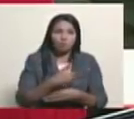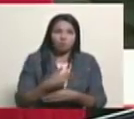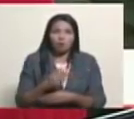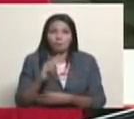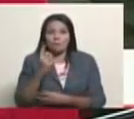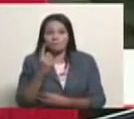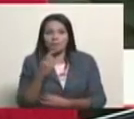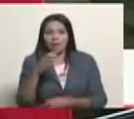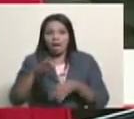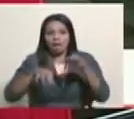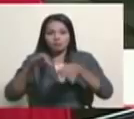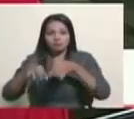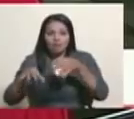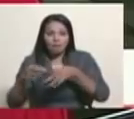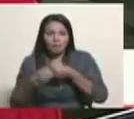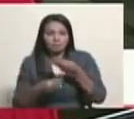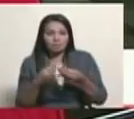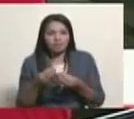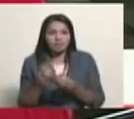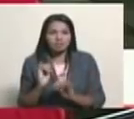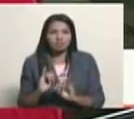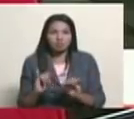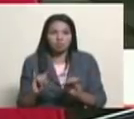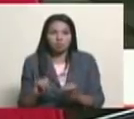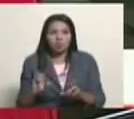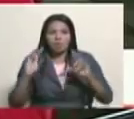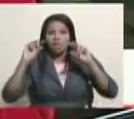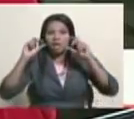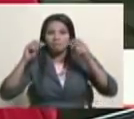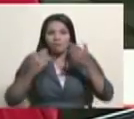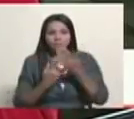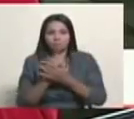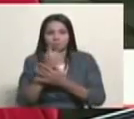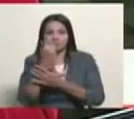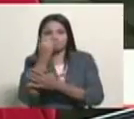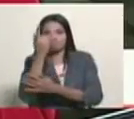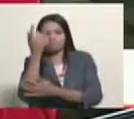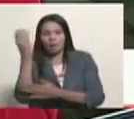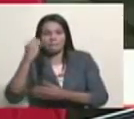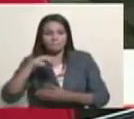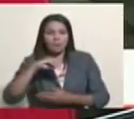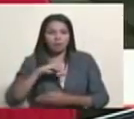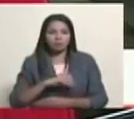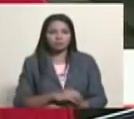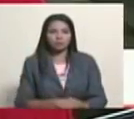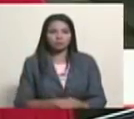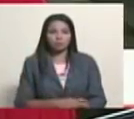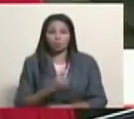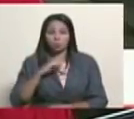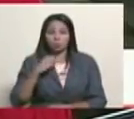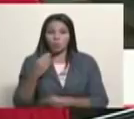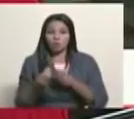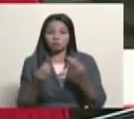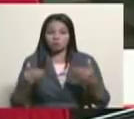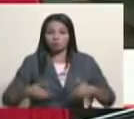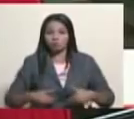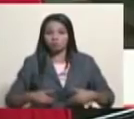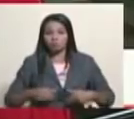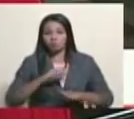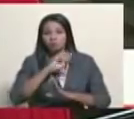berenjenas de lo que se sembró en aquel momento, y el maíz creciendo. O sea, la gente haciendo de esto un gran esfuerzo